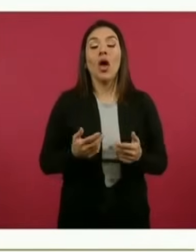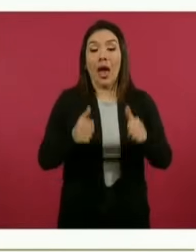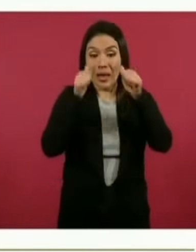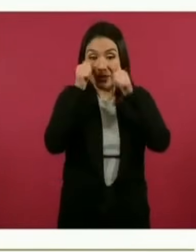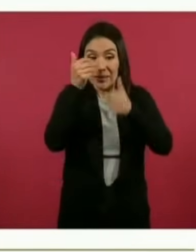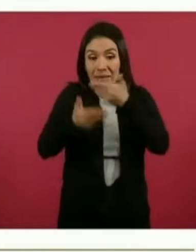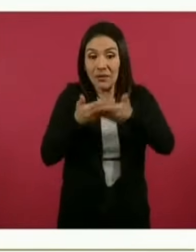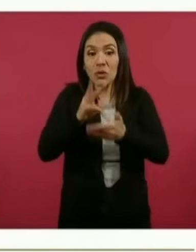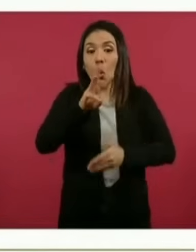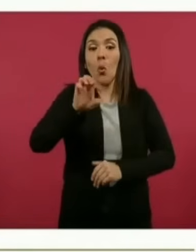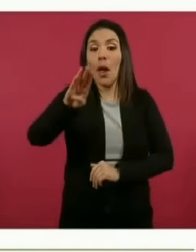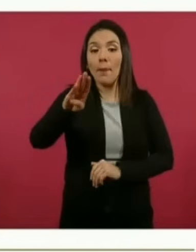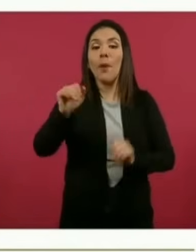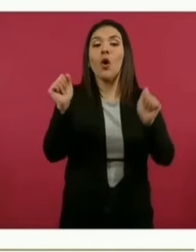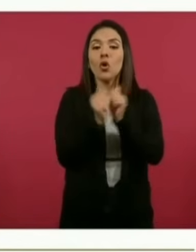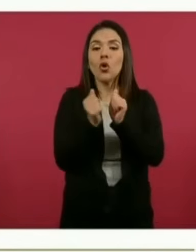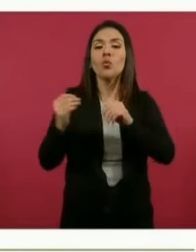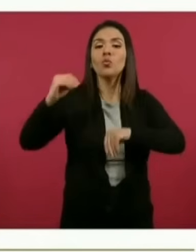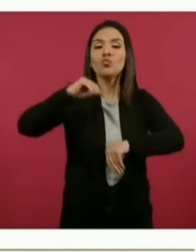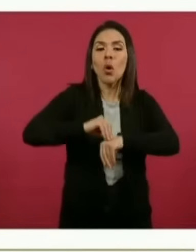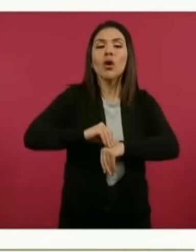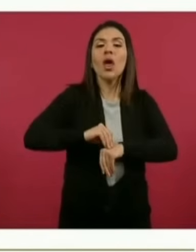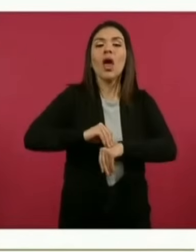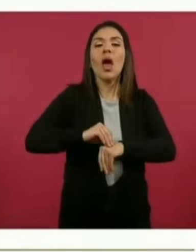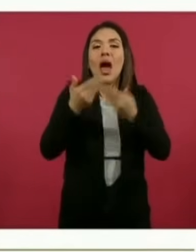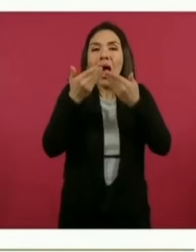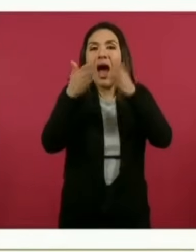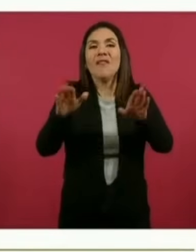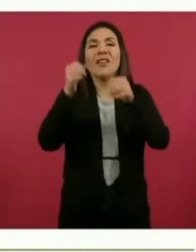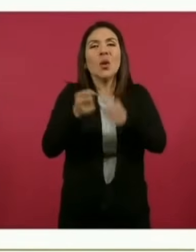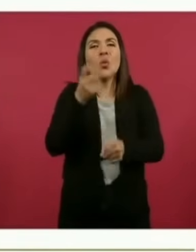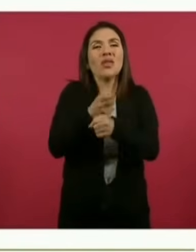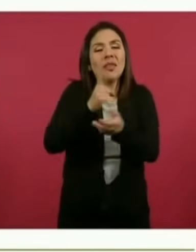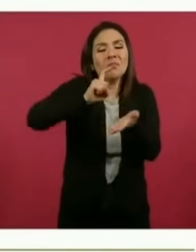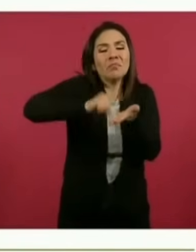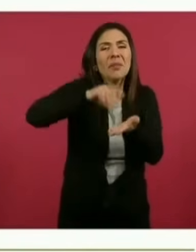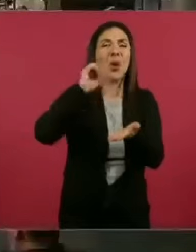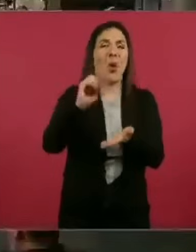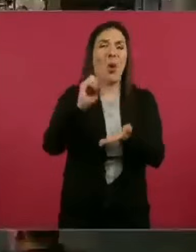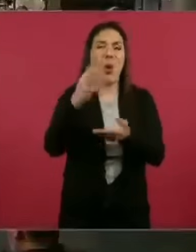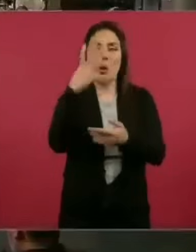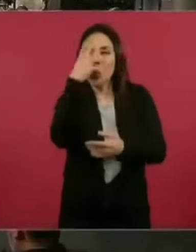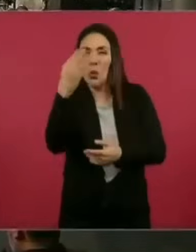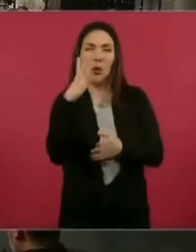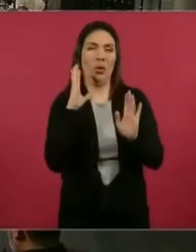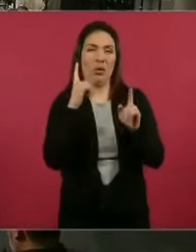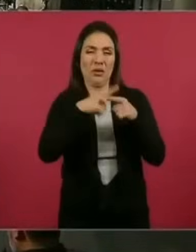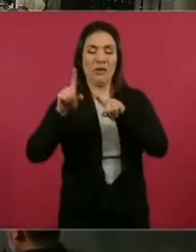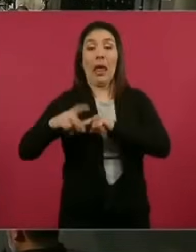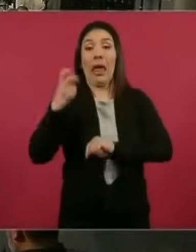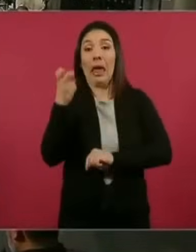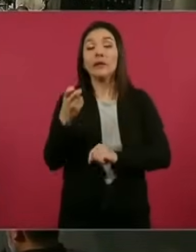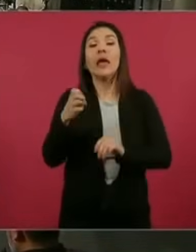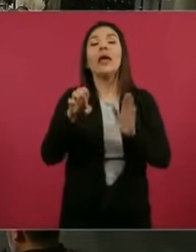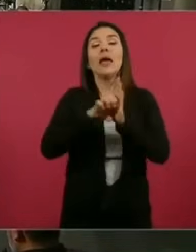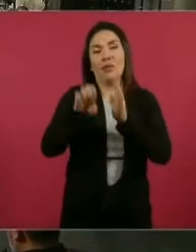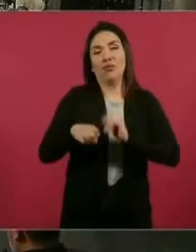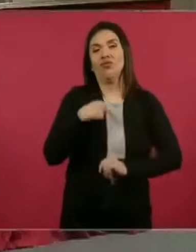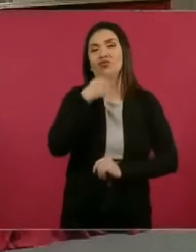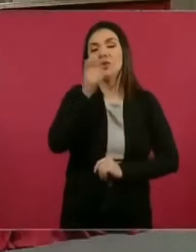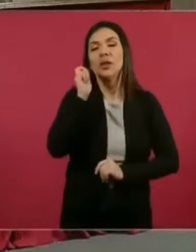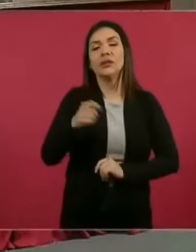autenticación por medio de llaves de seguridad. Pongo entre paréntesis el